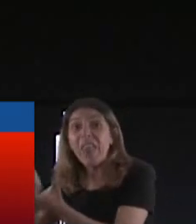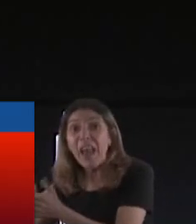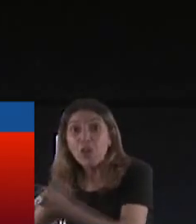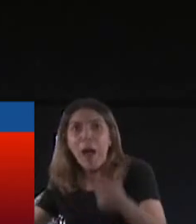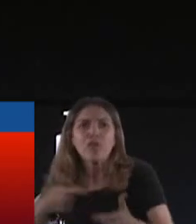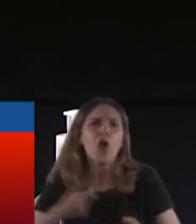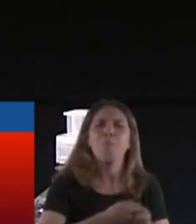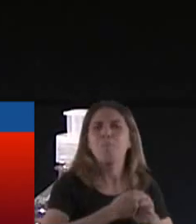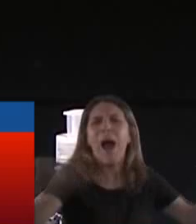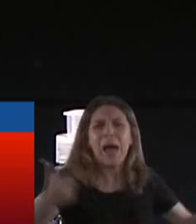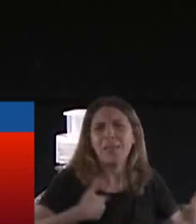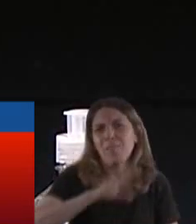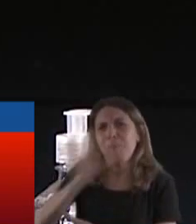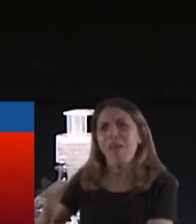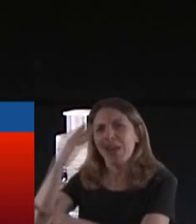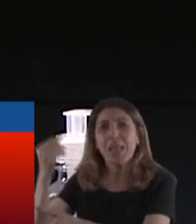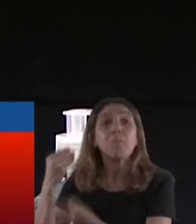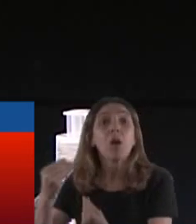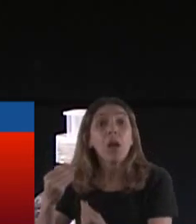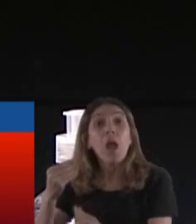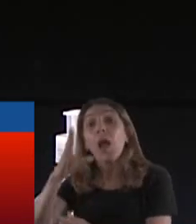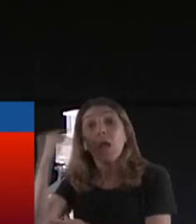porque Cristina con eso hizo una mejor sociedad.